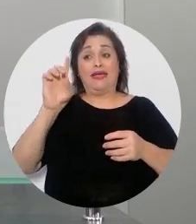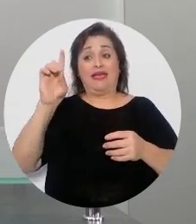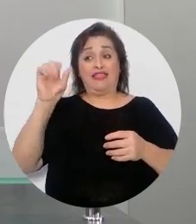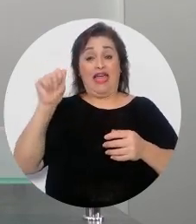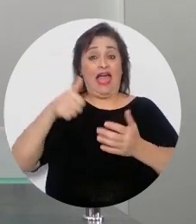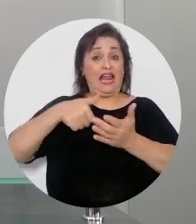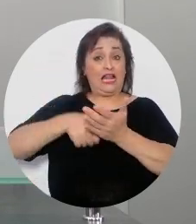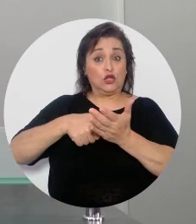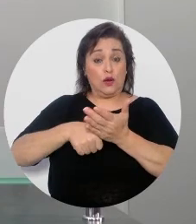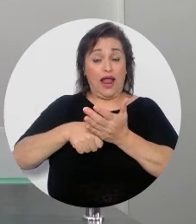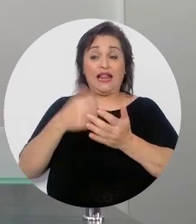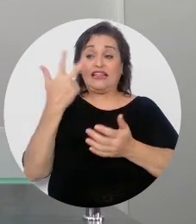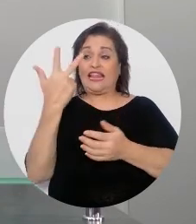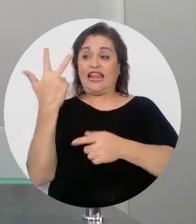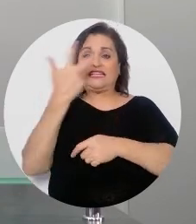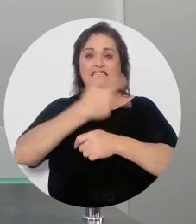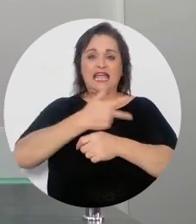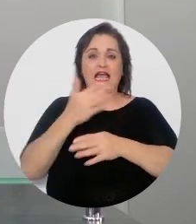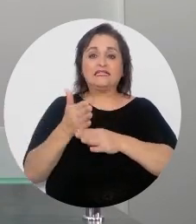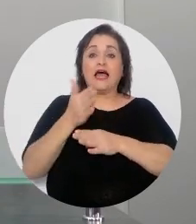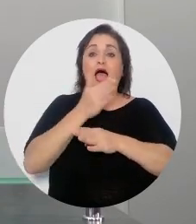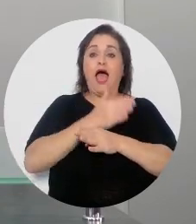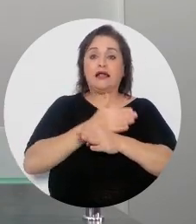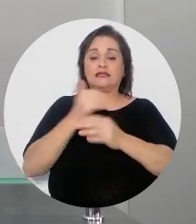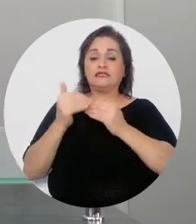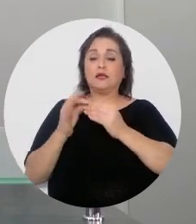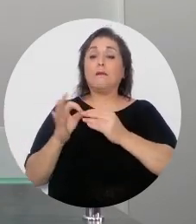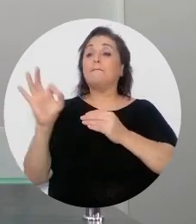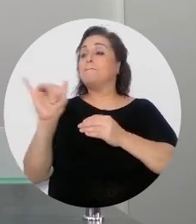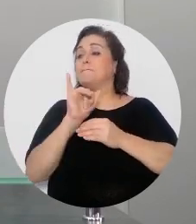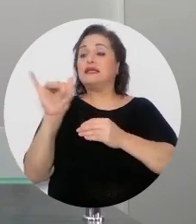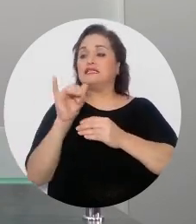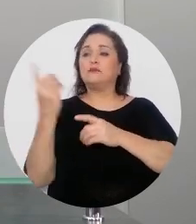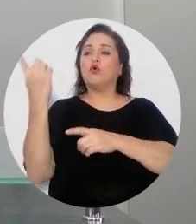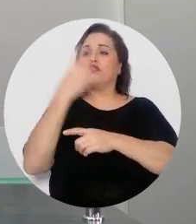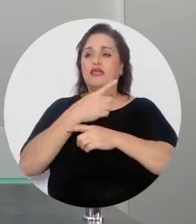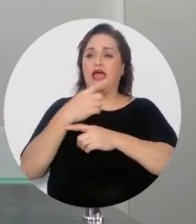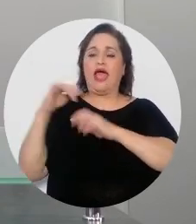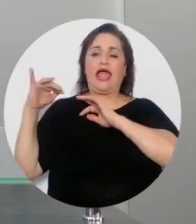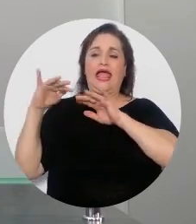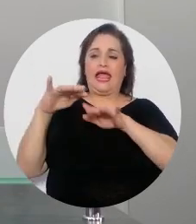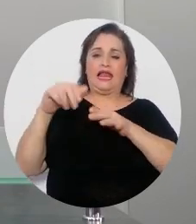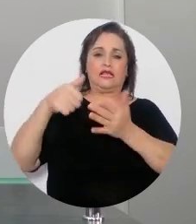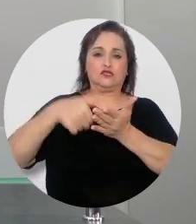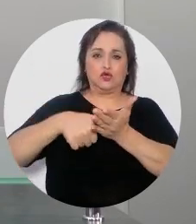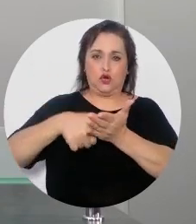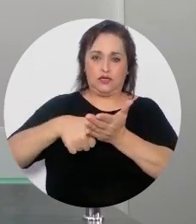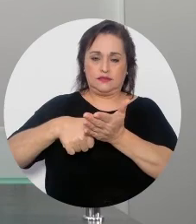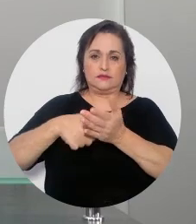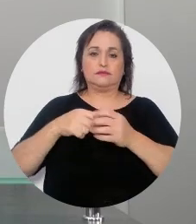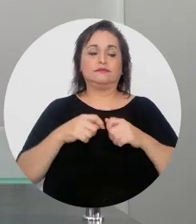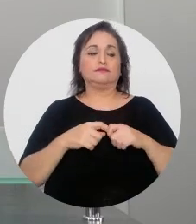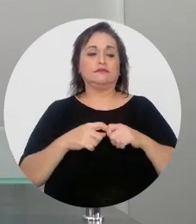y la veda electoral va desde 3 días antes y hasta el propio día de la elección.